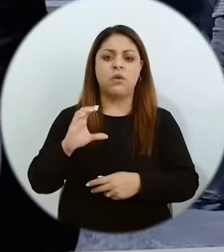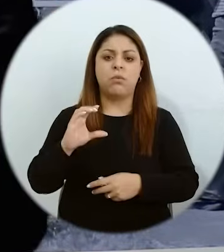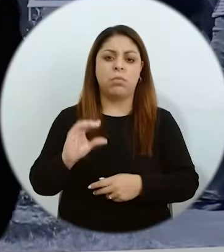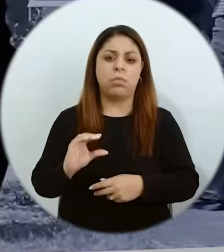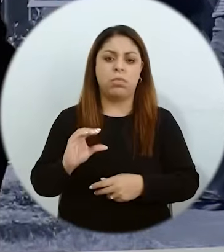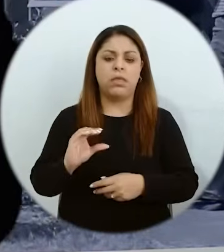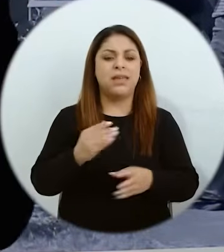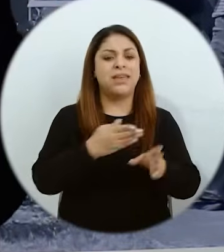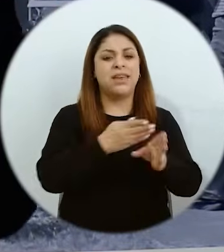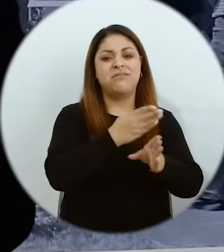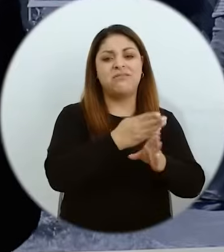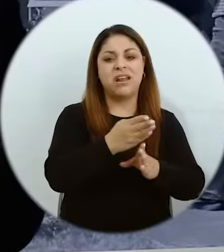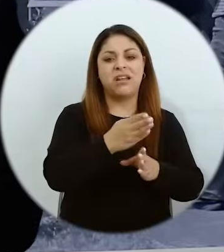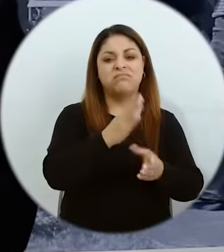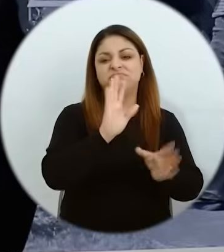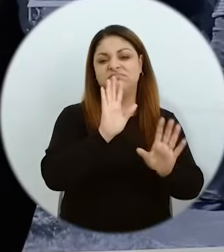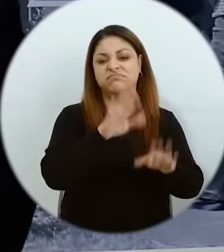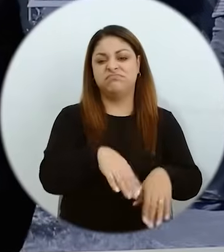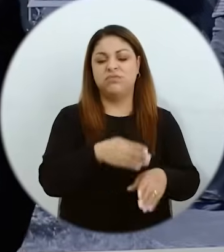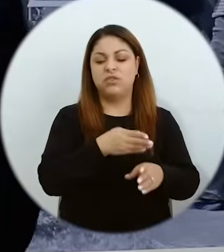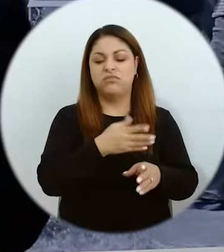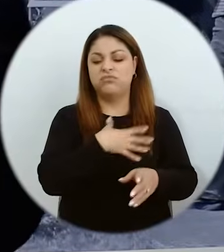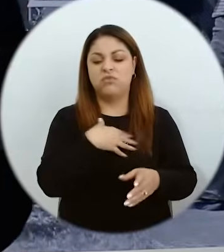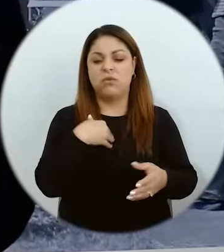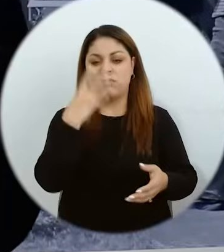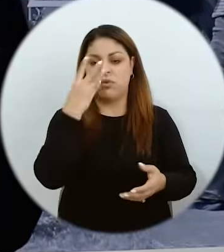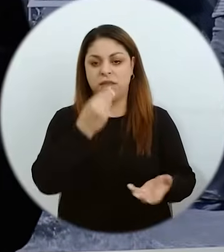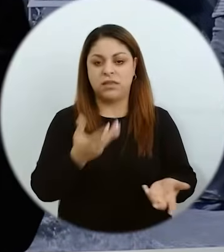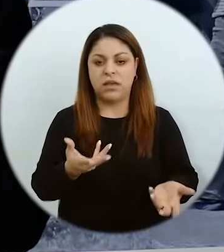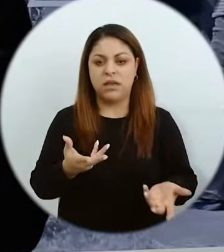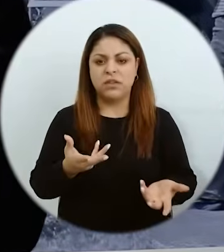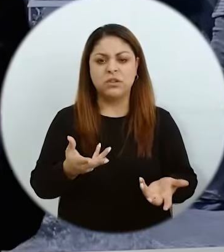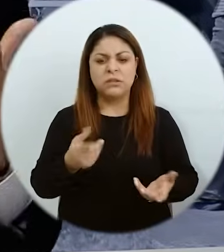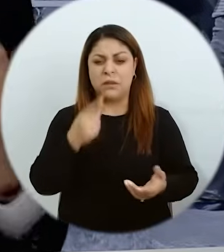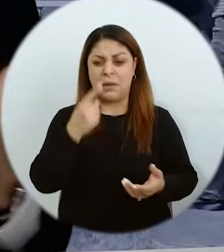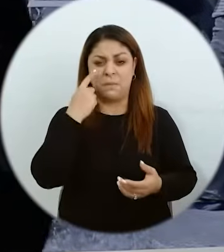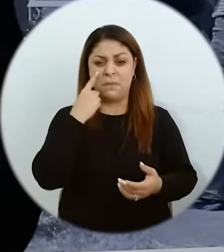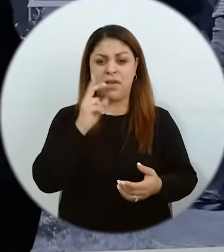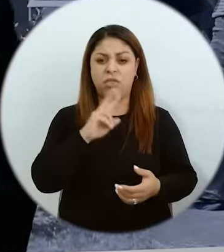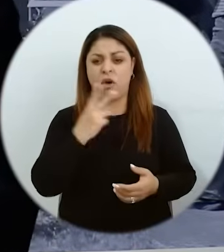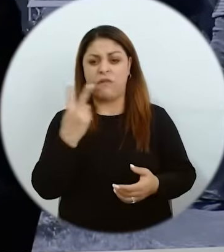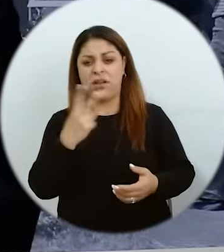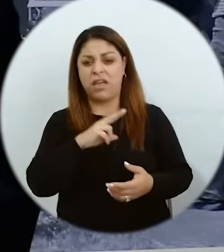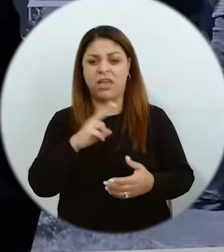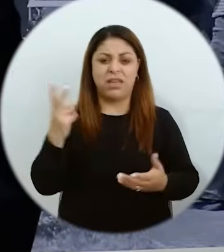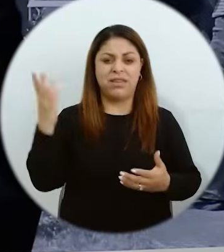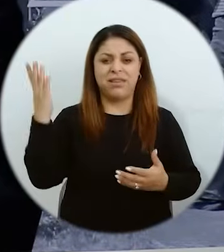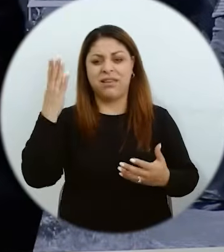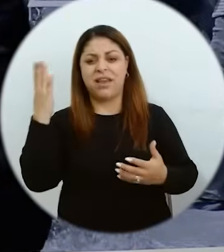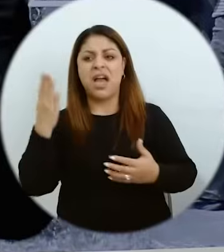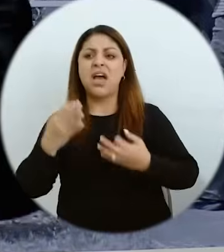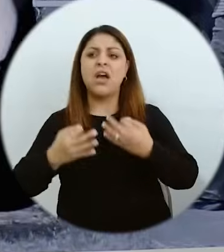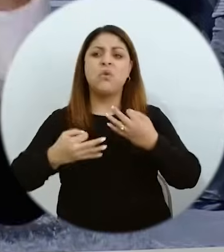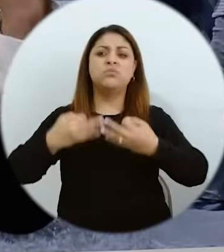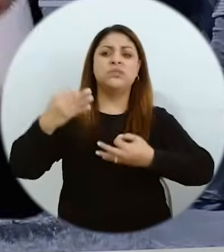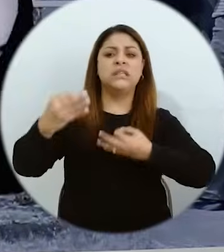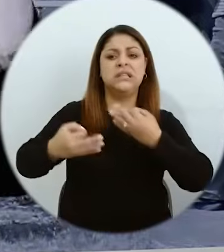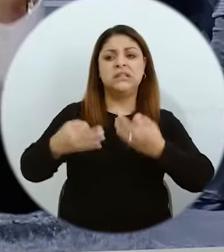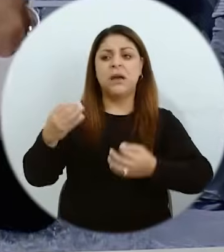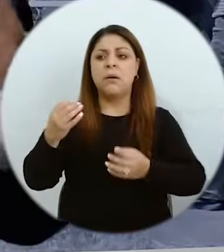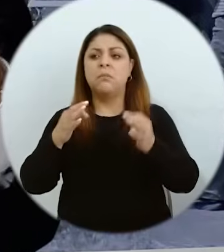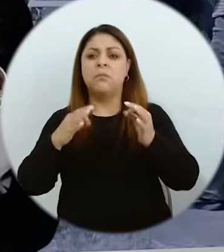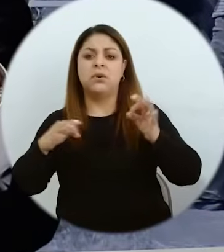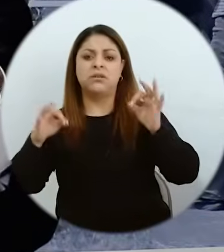salarios y la carrera no es atractiva. Entonces, ¿qué es este doble lenguaje? La justicia